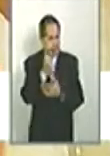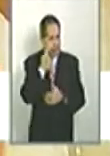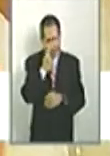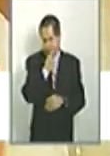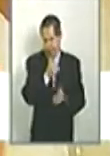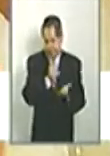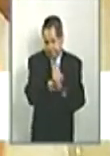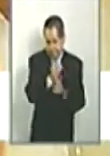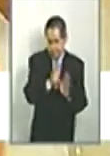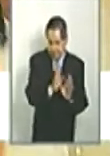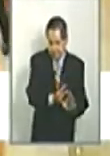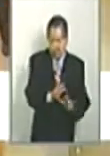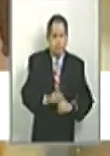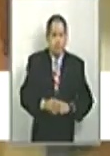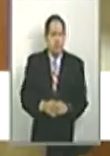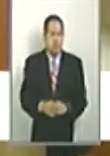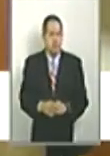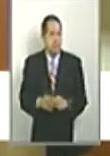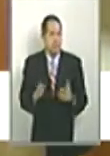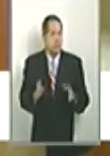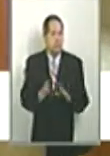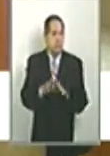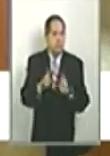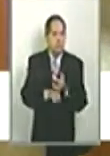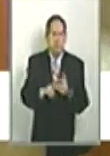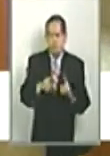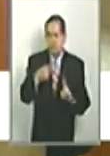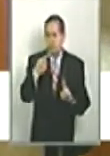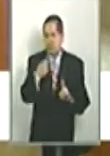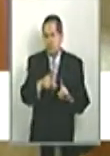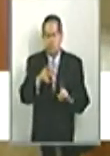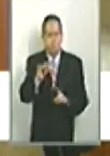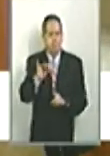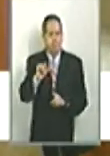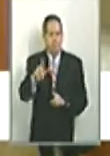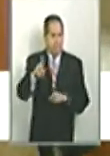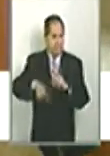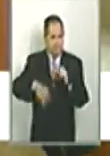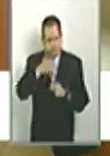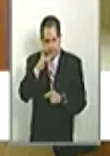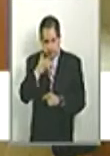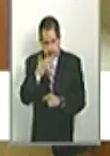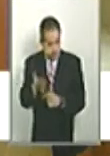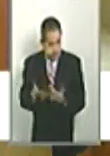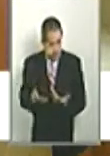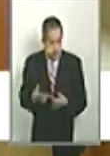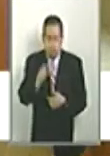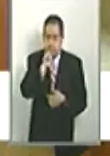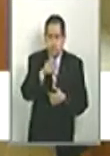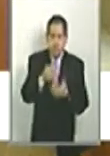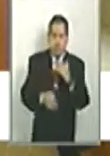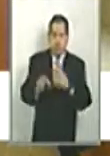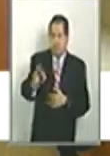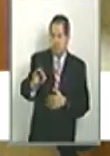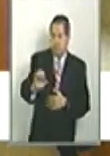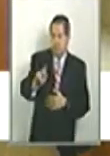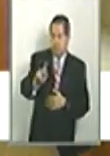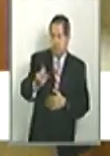Ministerio Público Federal, del Fiscal Anticorrupción y de la FEPADE, desde